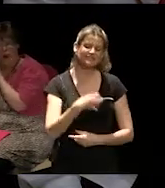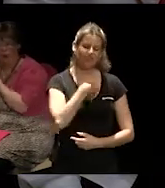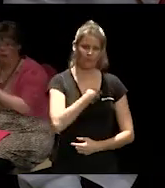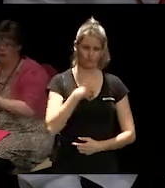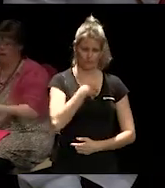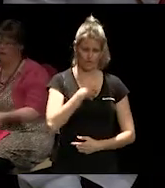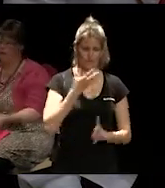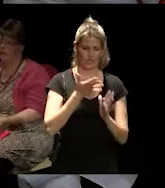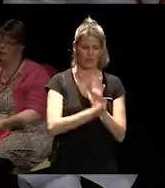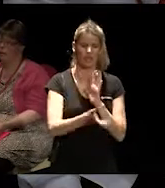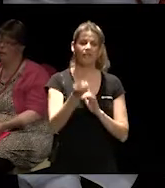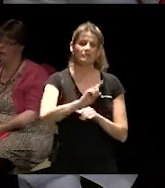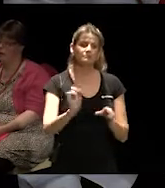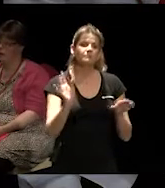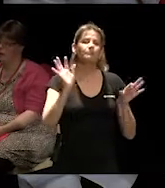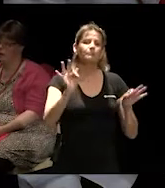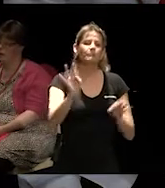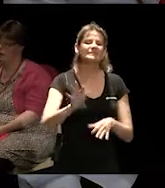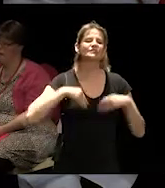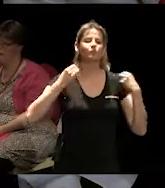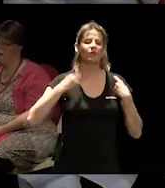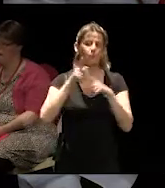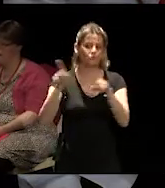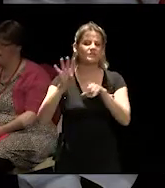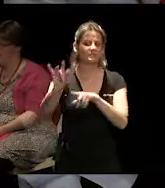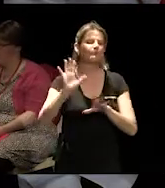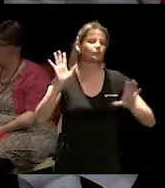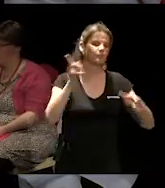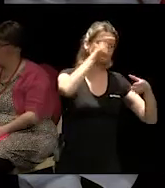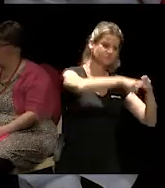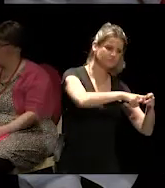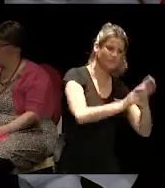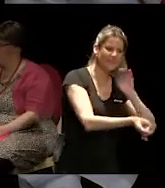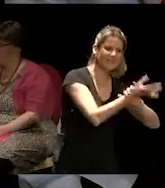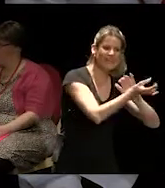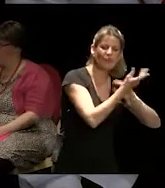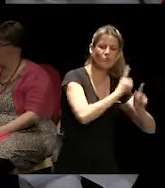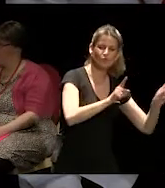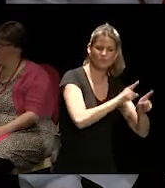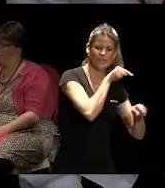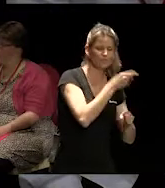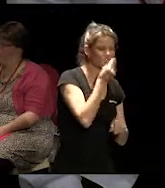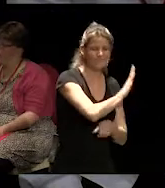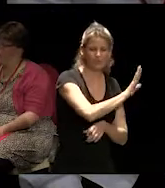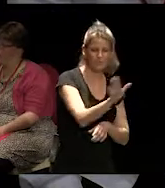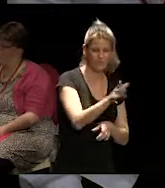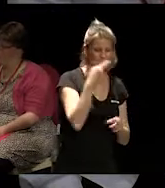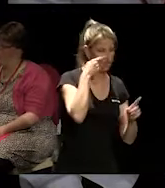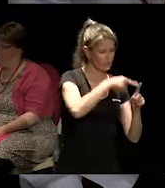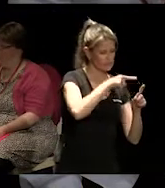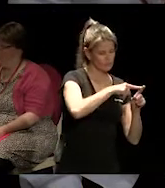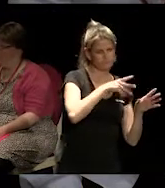de, además, convertirse en agentes creadores de música, y eso ha sido extraordinario y creo que hemos conseguido nuestro objetivo, sino